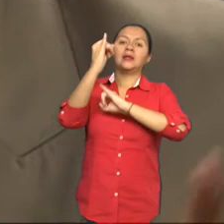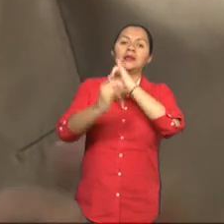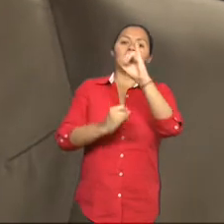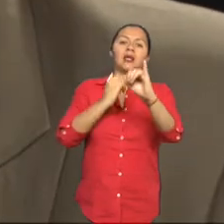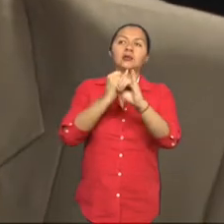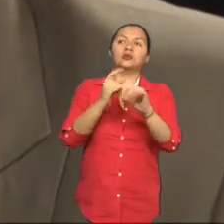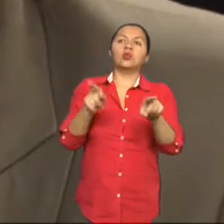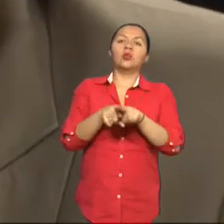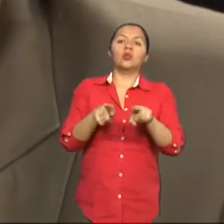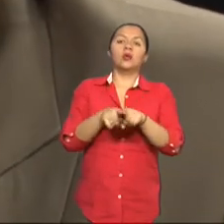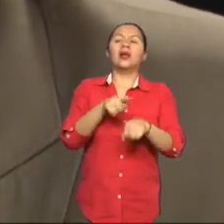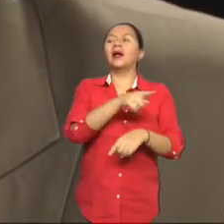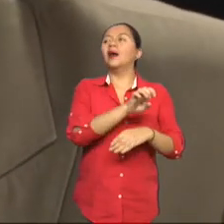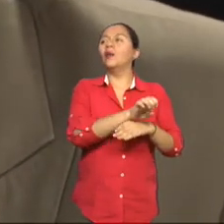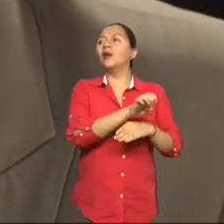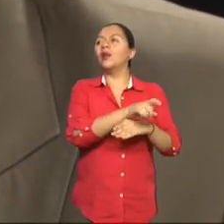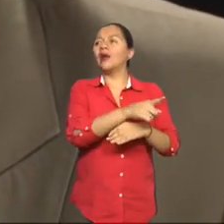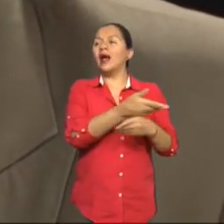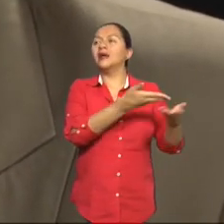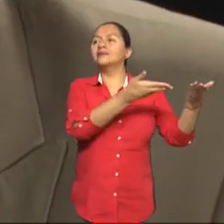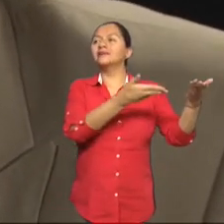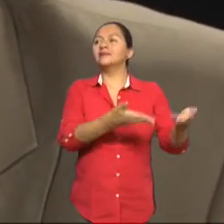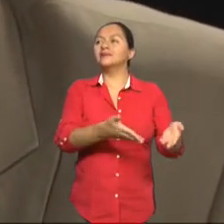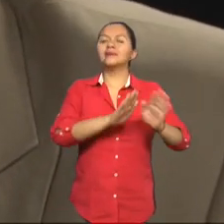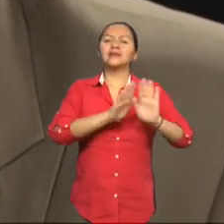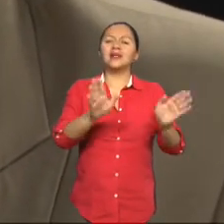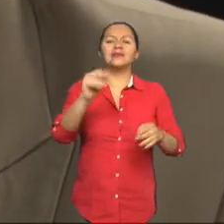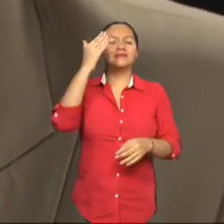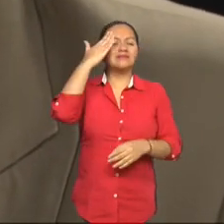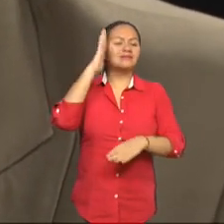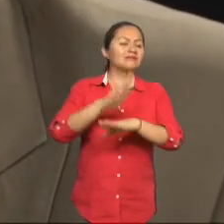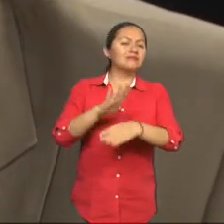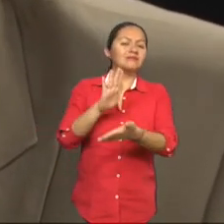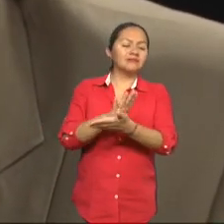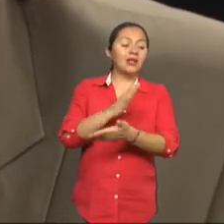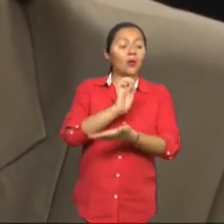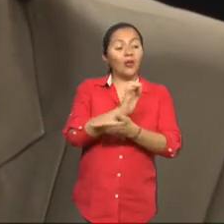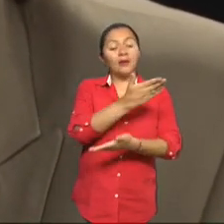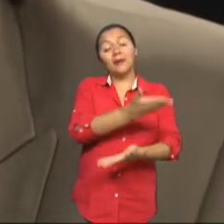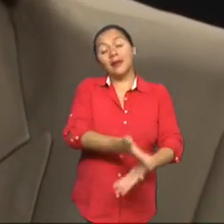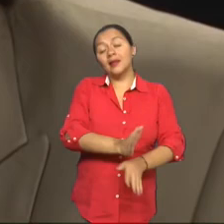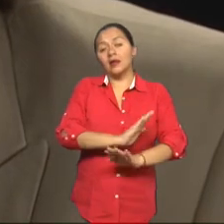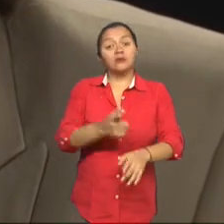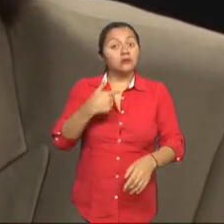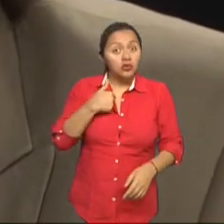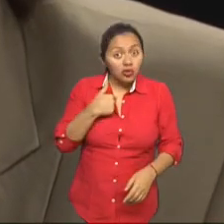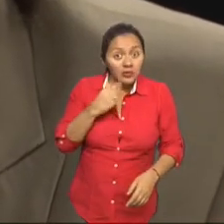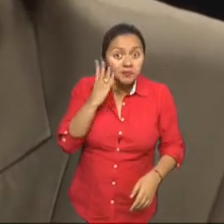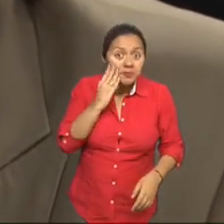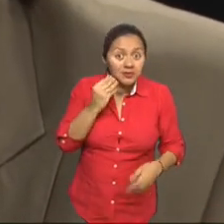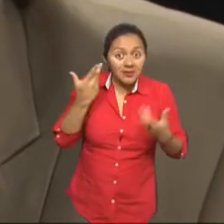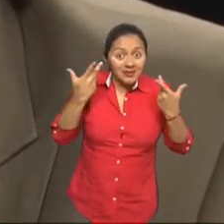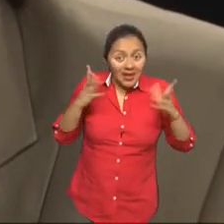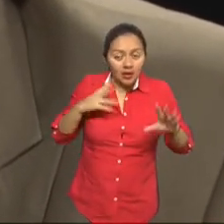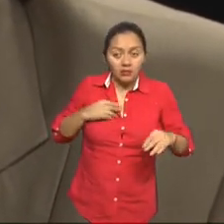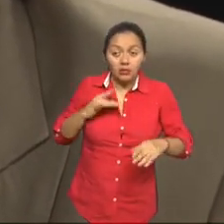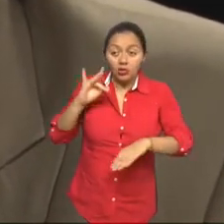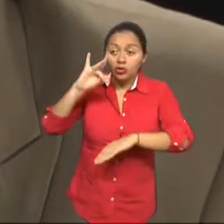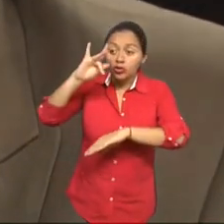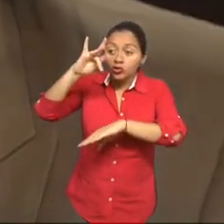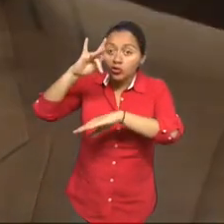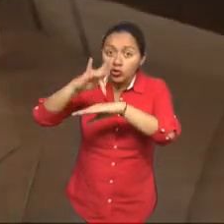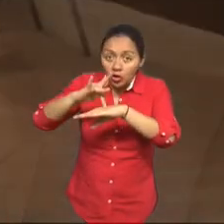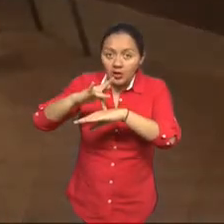que, el nombre de Ecuador está presente, no se preocupe. Ahora, te lo digo por experiencia, los directores técnicos, amigos de los países de la